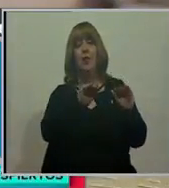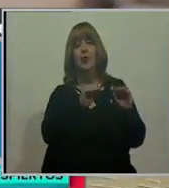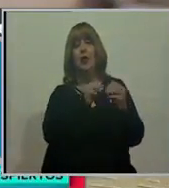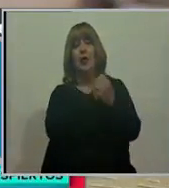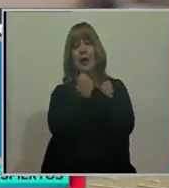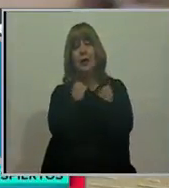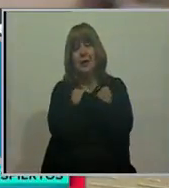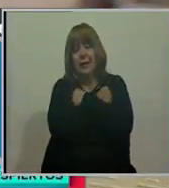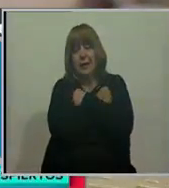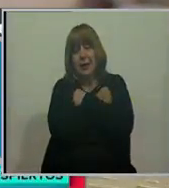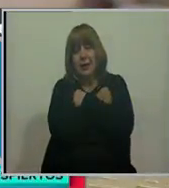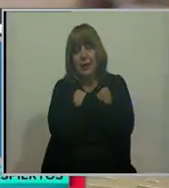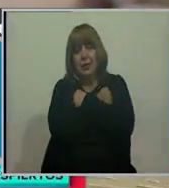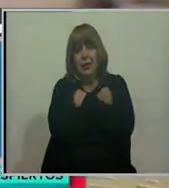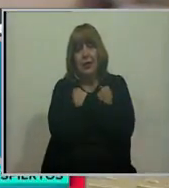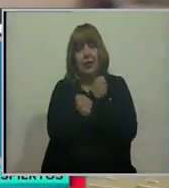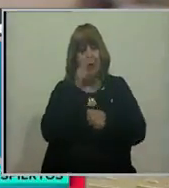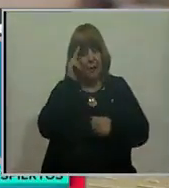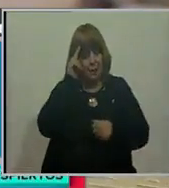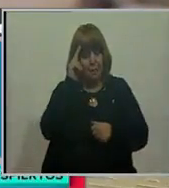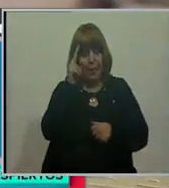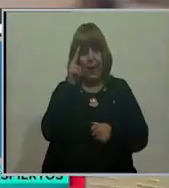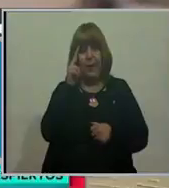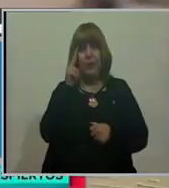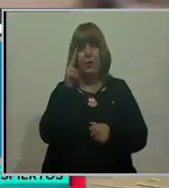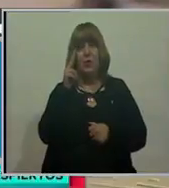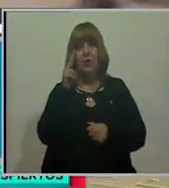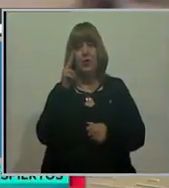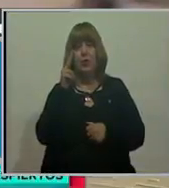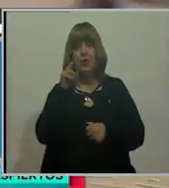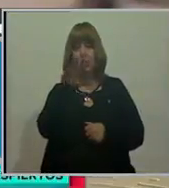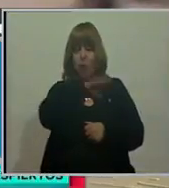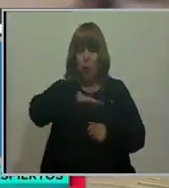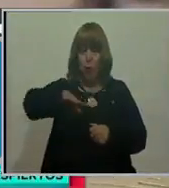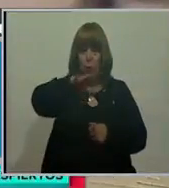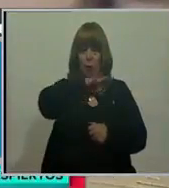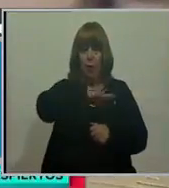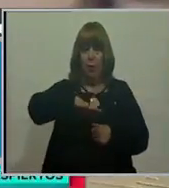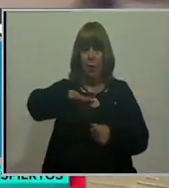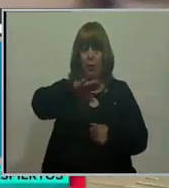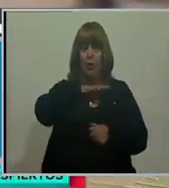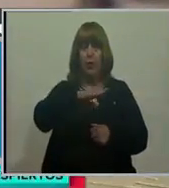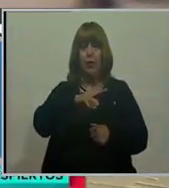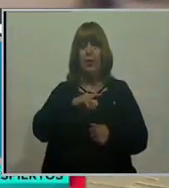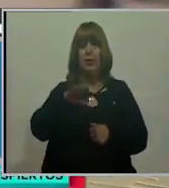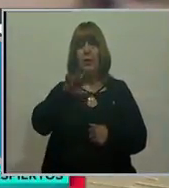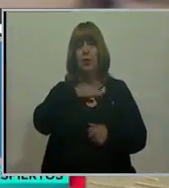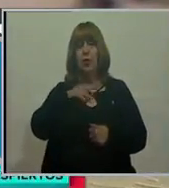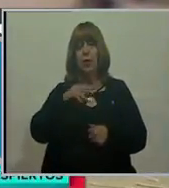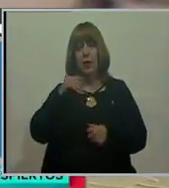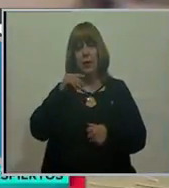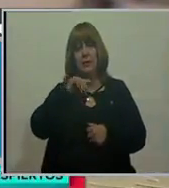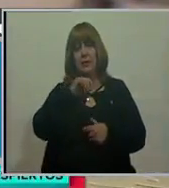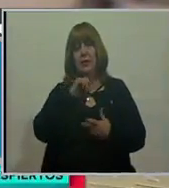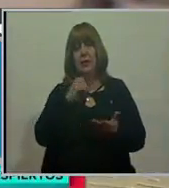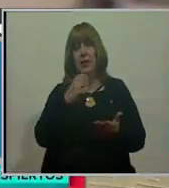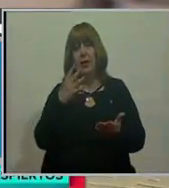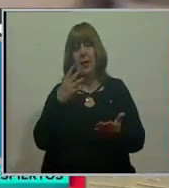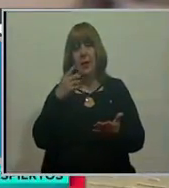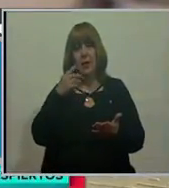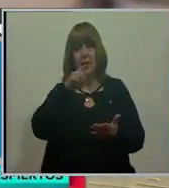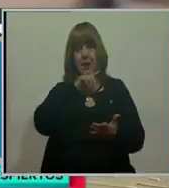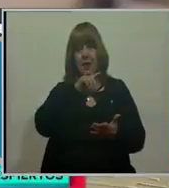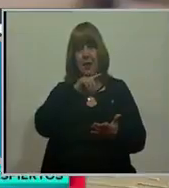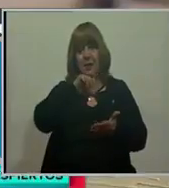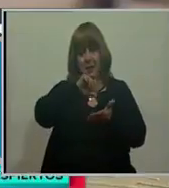el respeto de todo un pueblo, de toda una nación. No solamente el pueblo palestino, sino todos los pueblos árabes le han